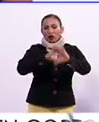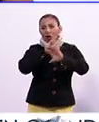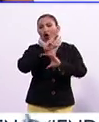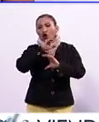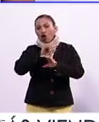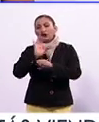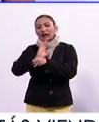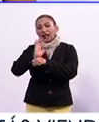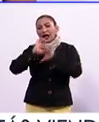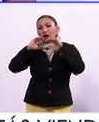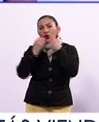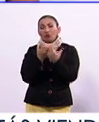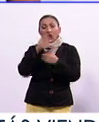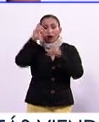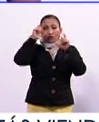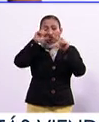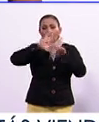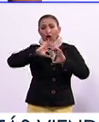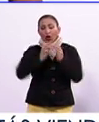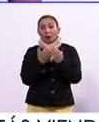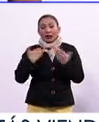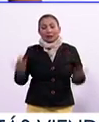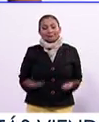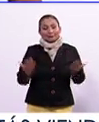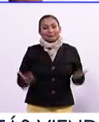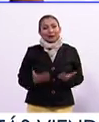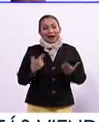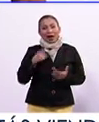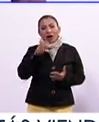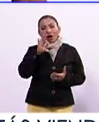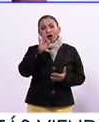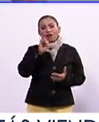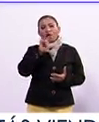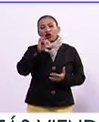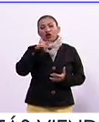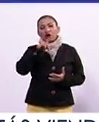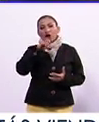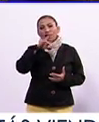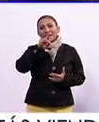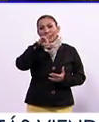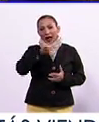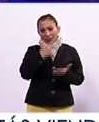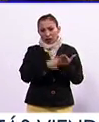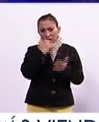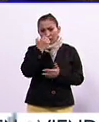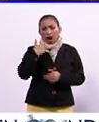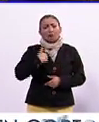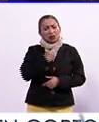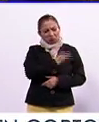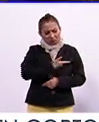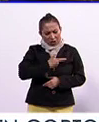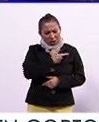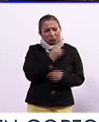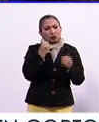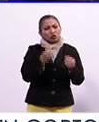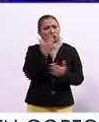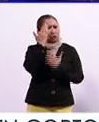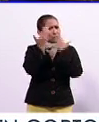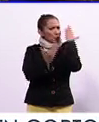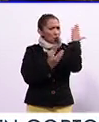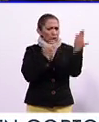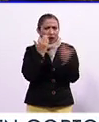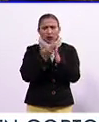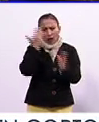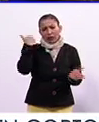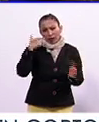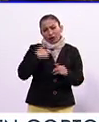el cineclub, el fotoclub y la danza folclórica dentro de la facultad. Me gustaba estudiar, o sea,